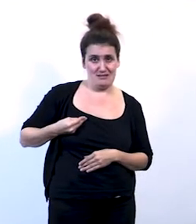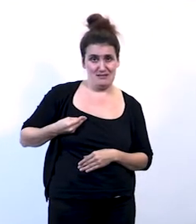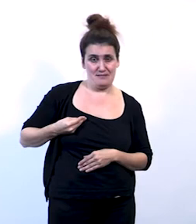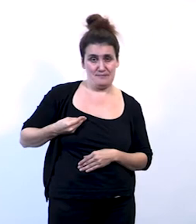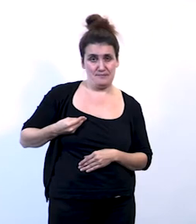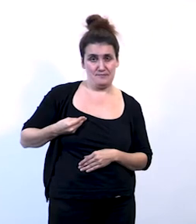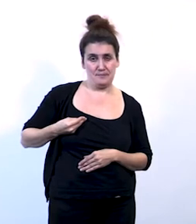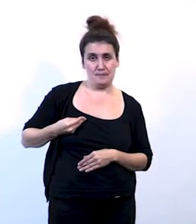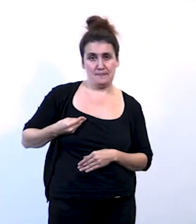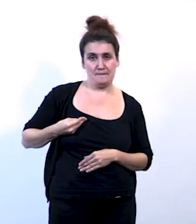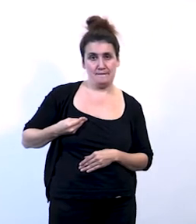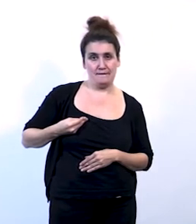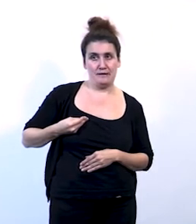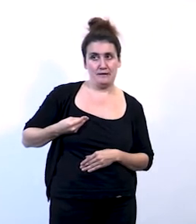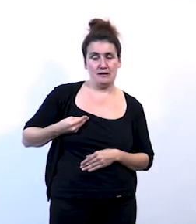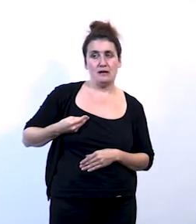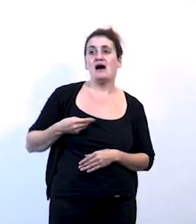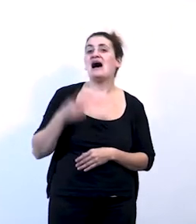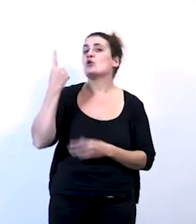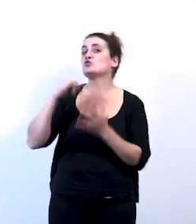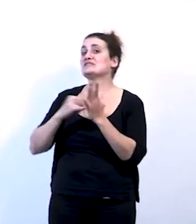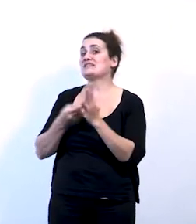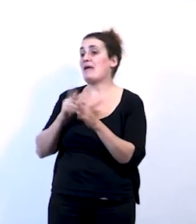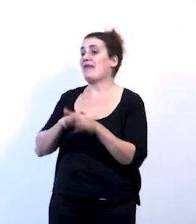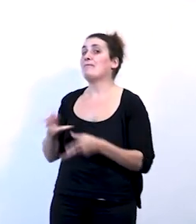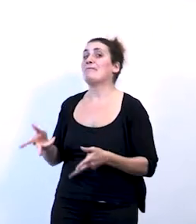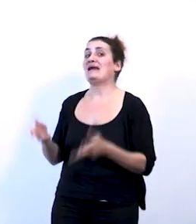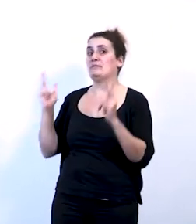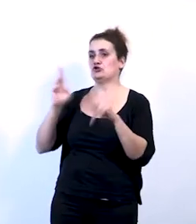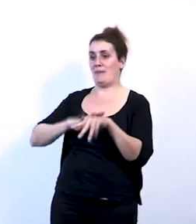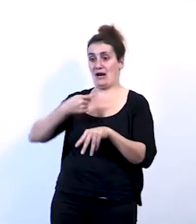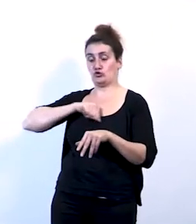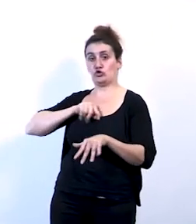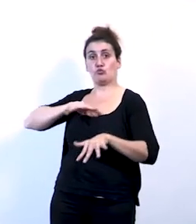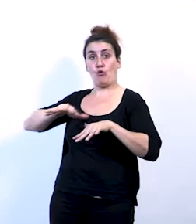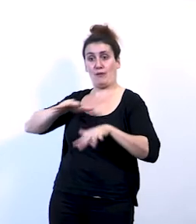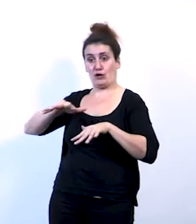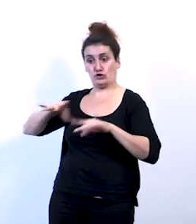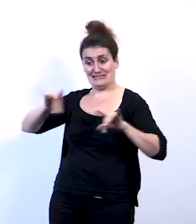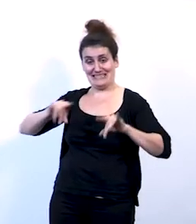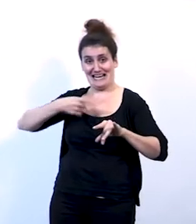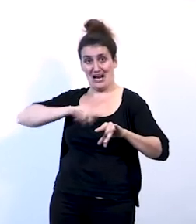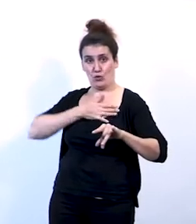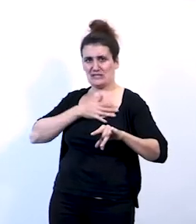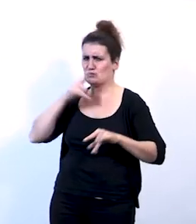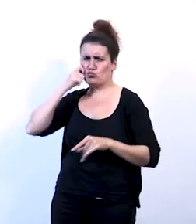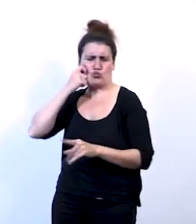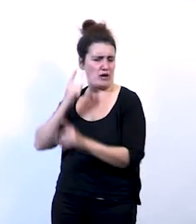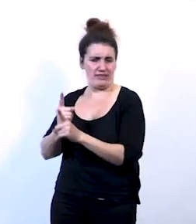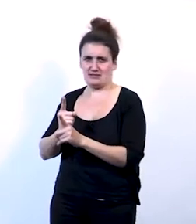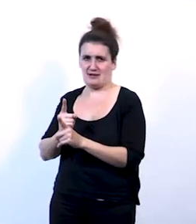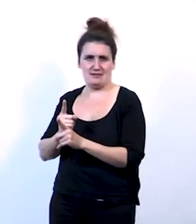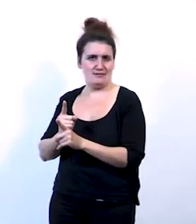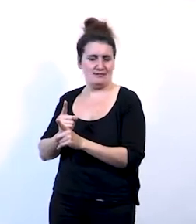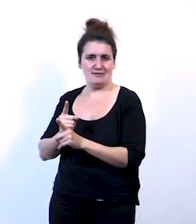o sea, hay un sistema de permiso para mover dentro de nuestra tierra que es muy racista, y